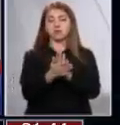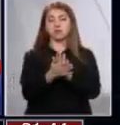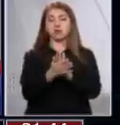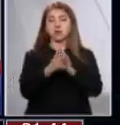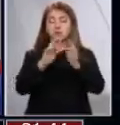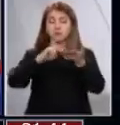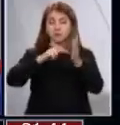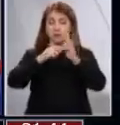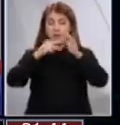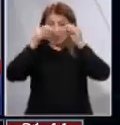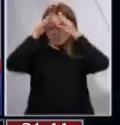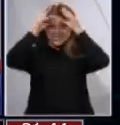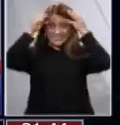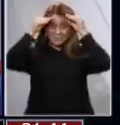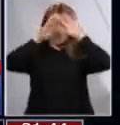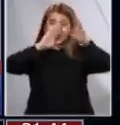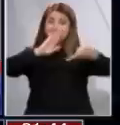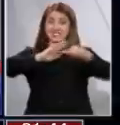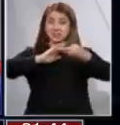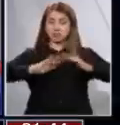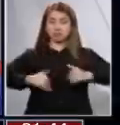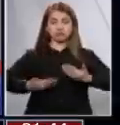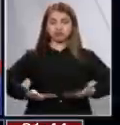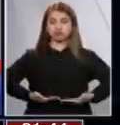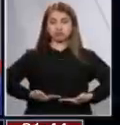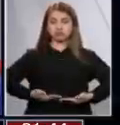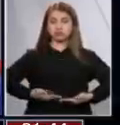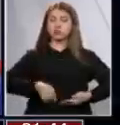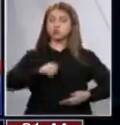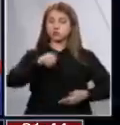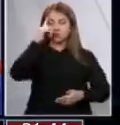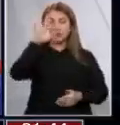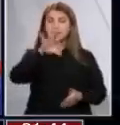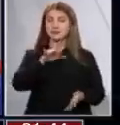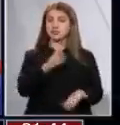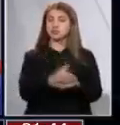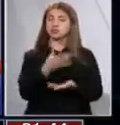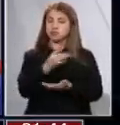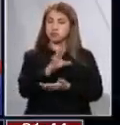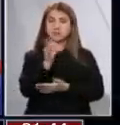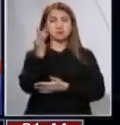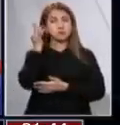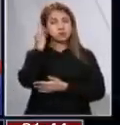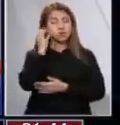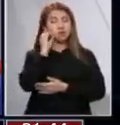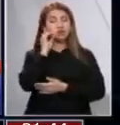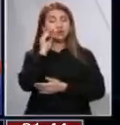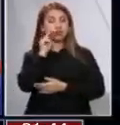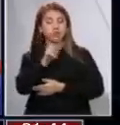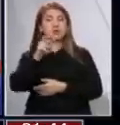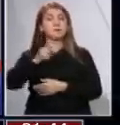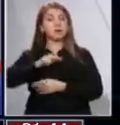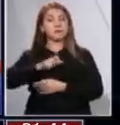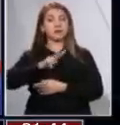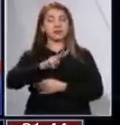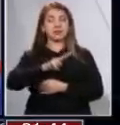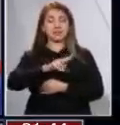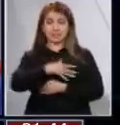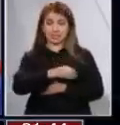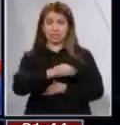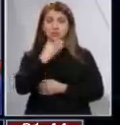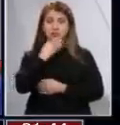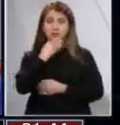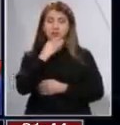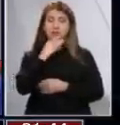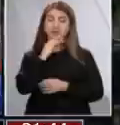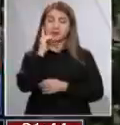inviabilidad fetal. ¿Cree usted que esta es una decisión que tiene que tomar solo la mujer o le parece que el padre de esa guagua también tiene algo